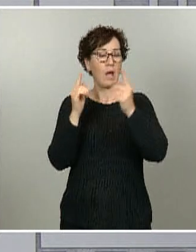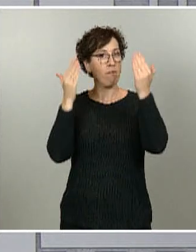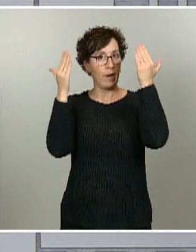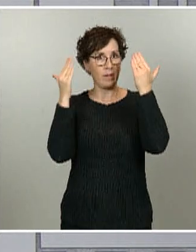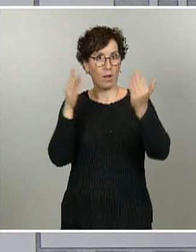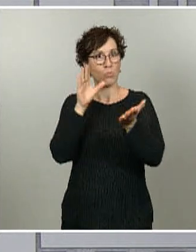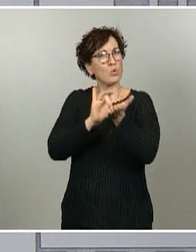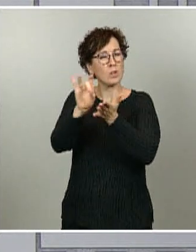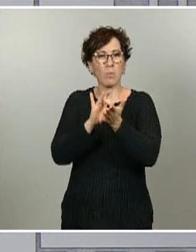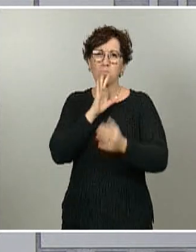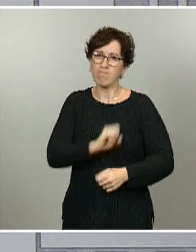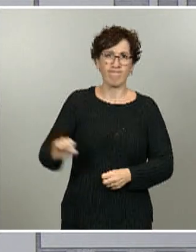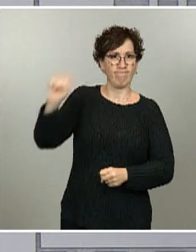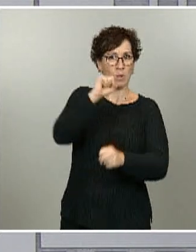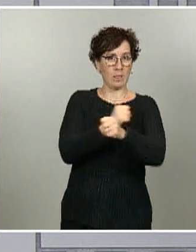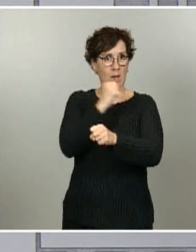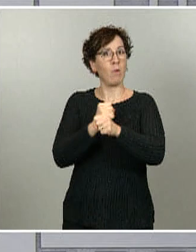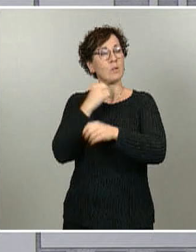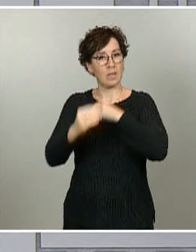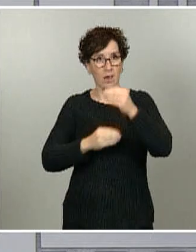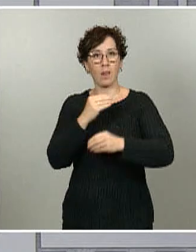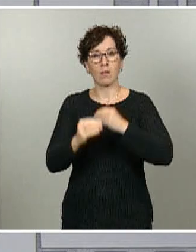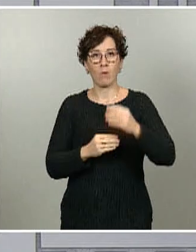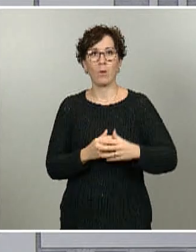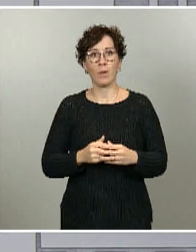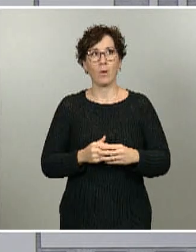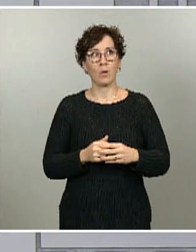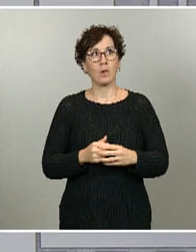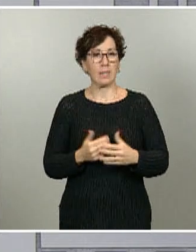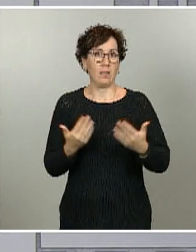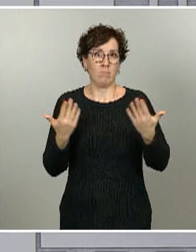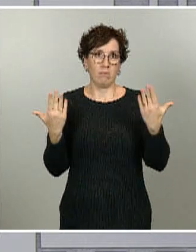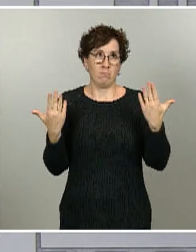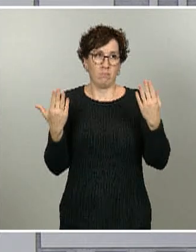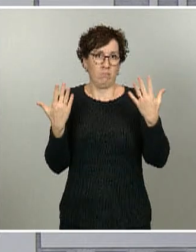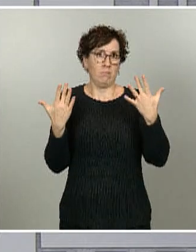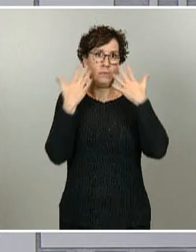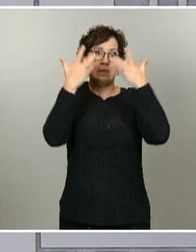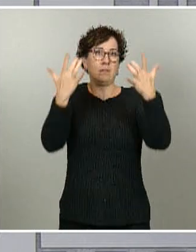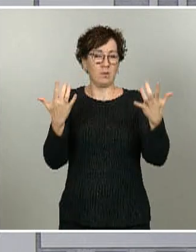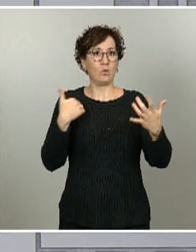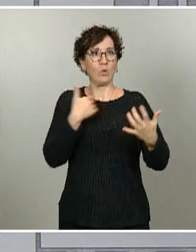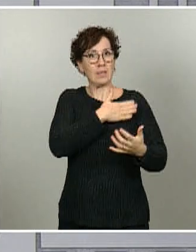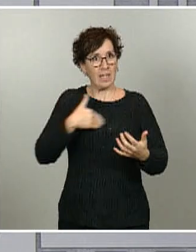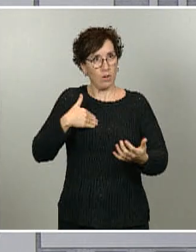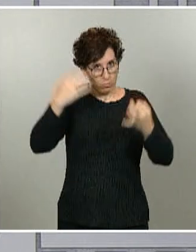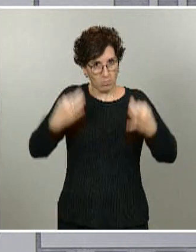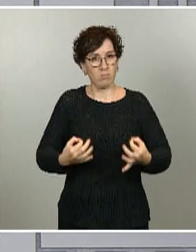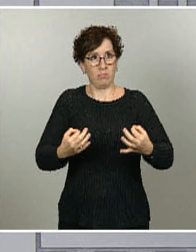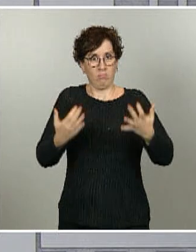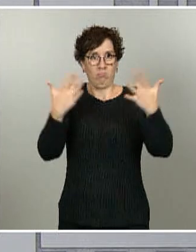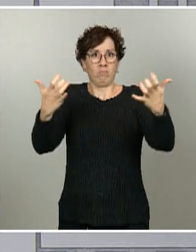magnífico trabajo que se está haciendo, que es muy notorio y que yo quiero una vez más poner de relieve ante todos ustedes en esta